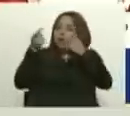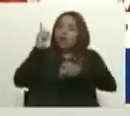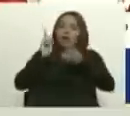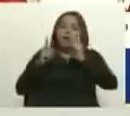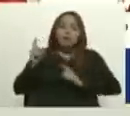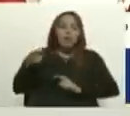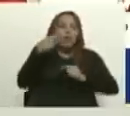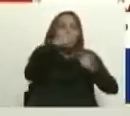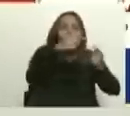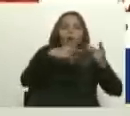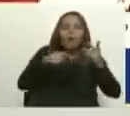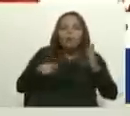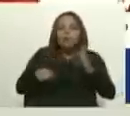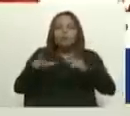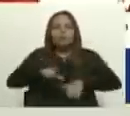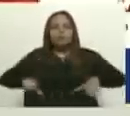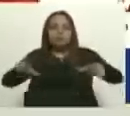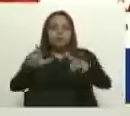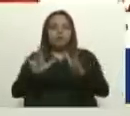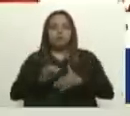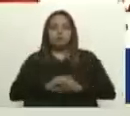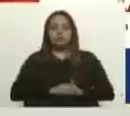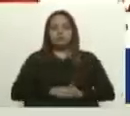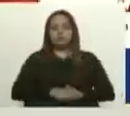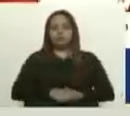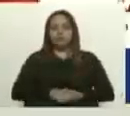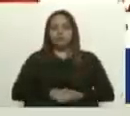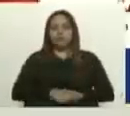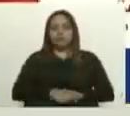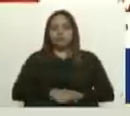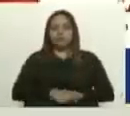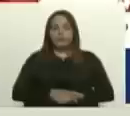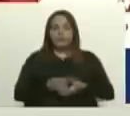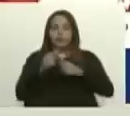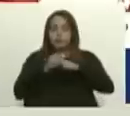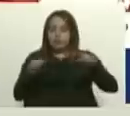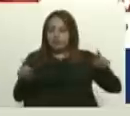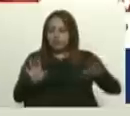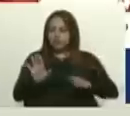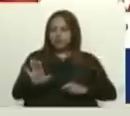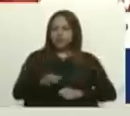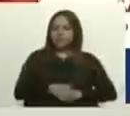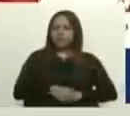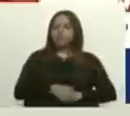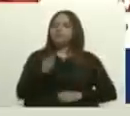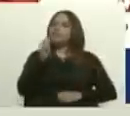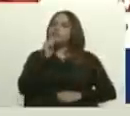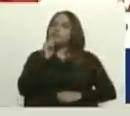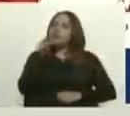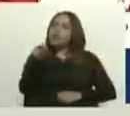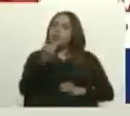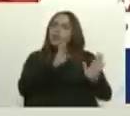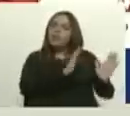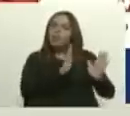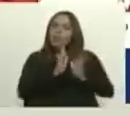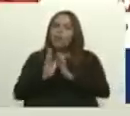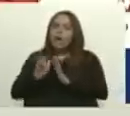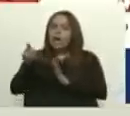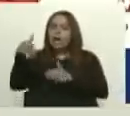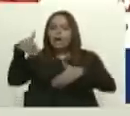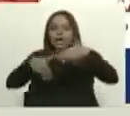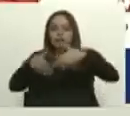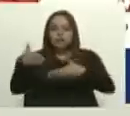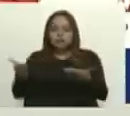nosotros en otros sitios. Pero quienes organizaron esas